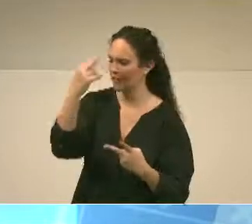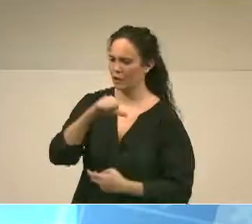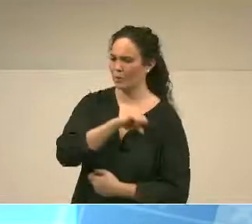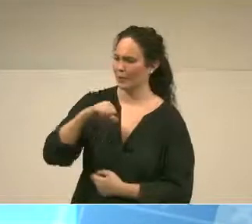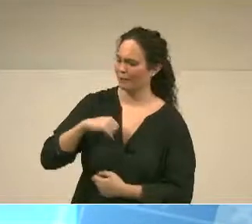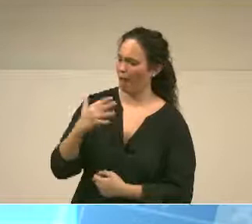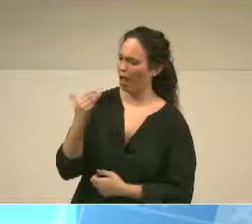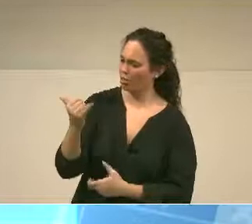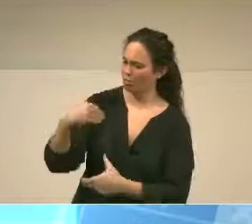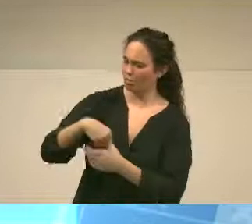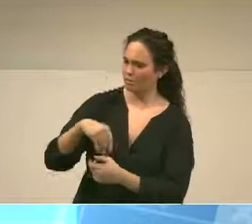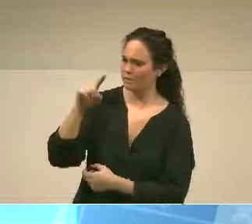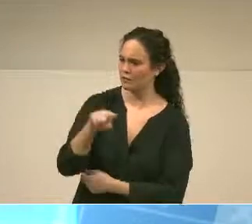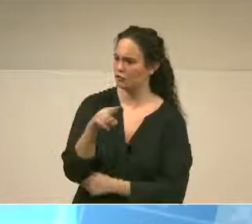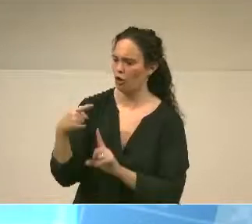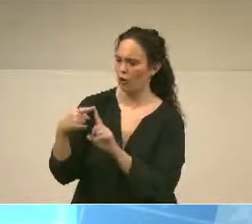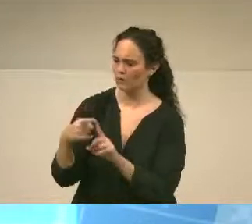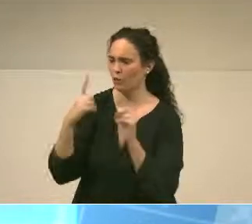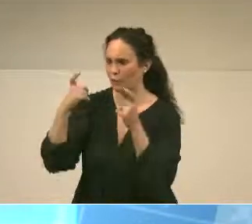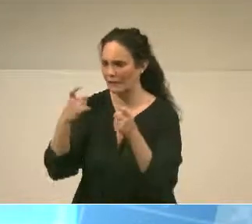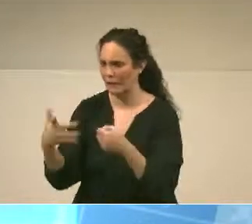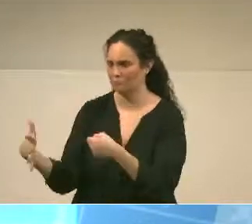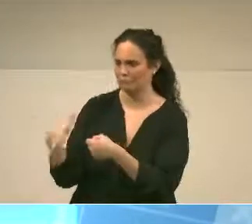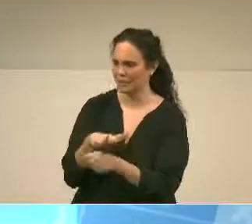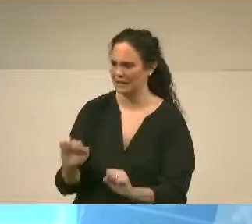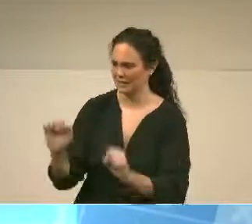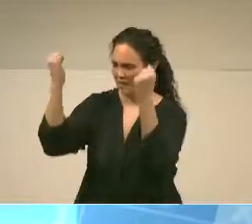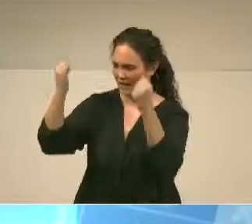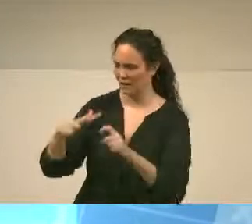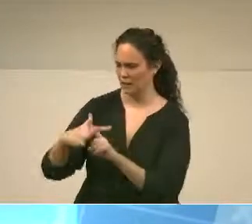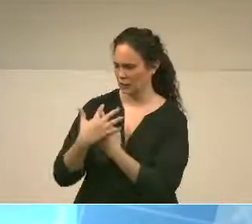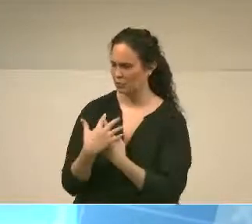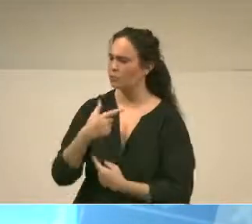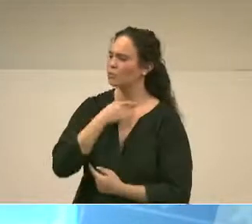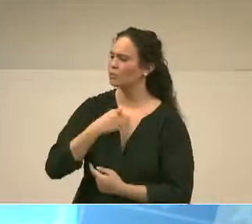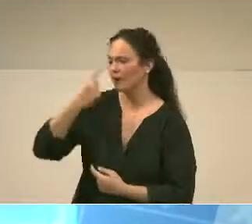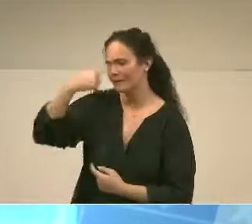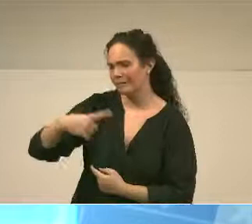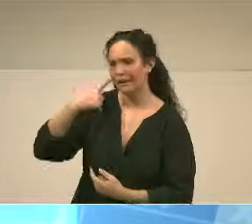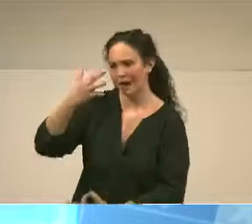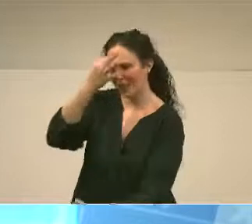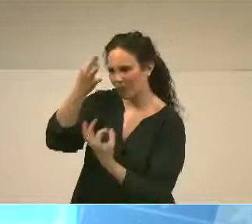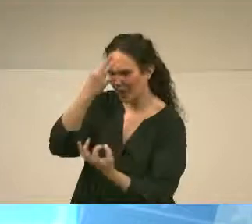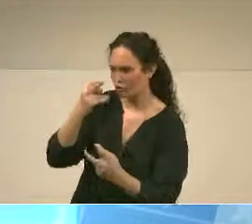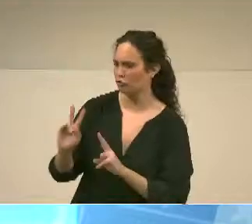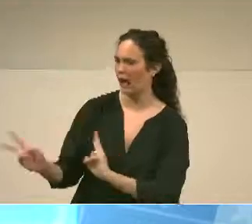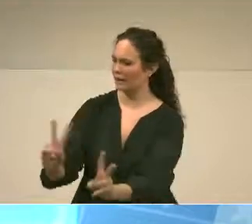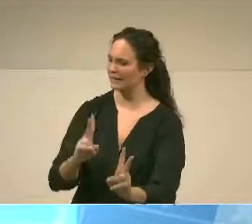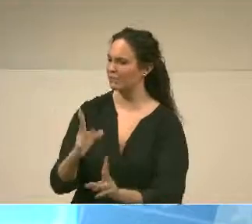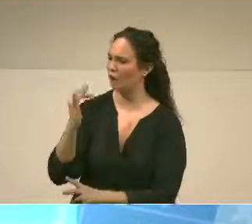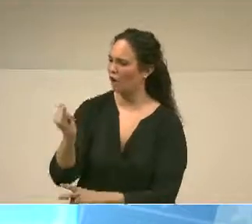a domicilio para aligerar la cifra de ingresados. Y finalmente nos gustaría si tienen datos de casos activos.